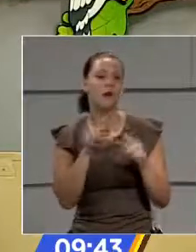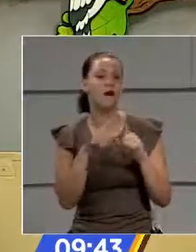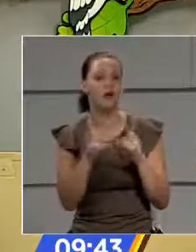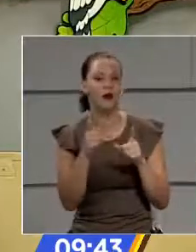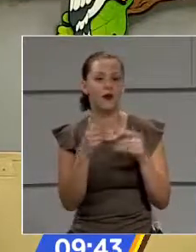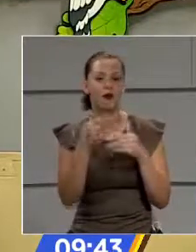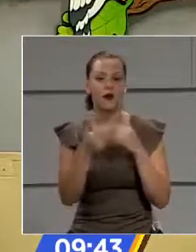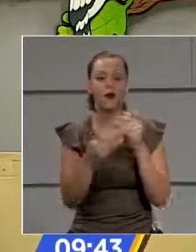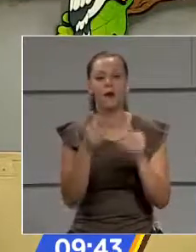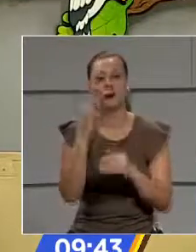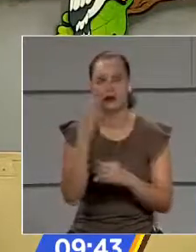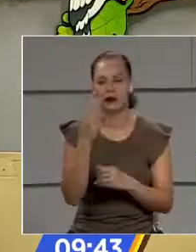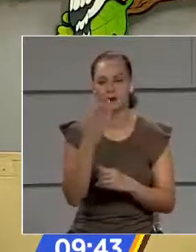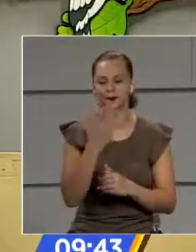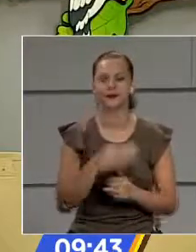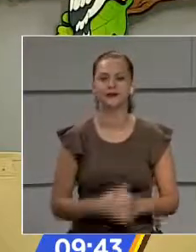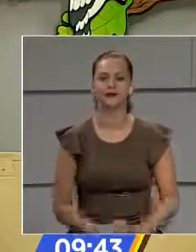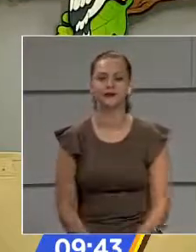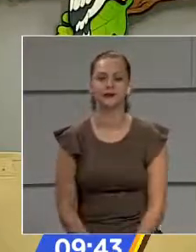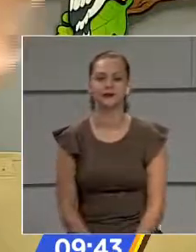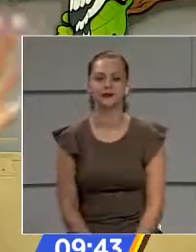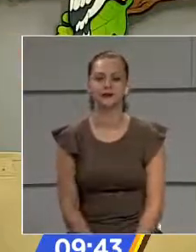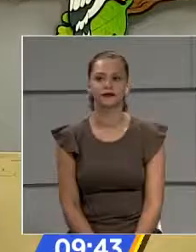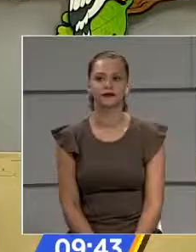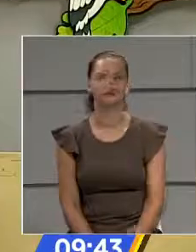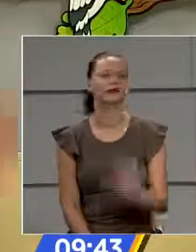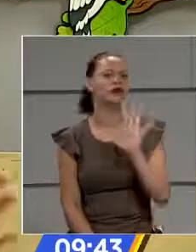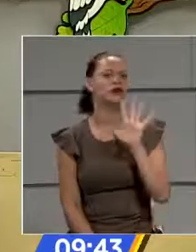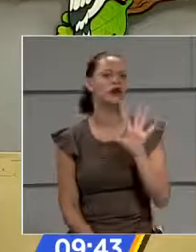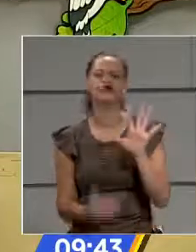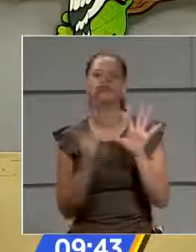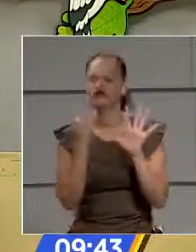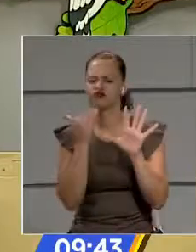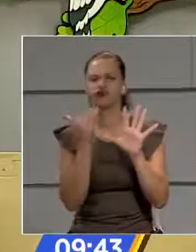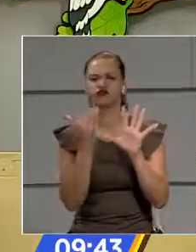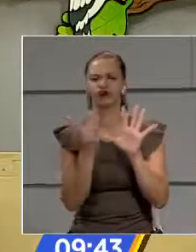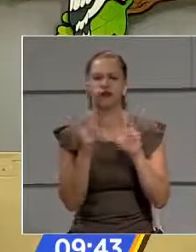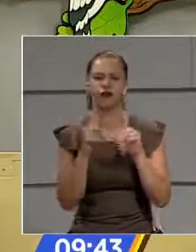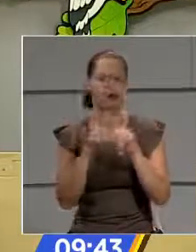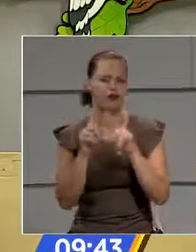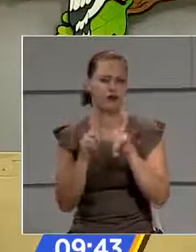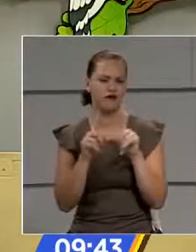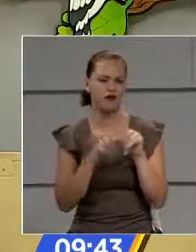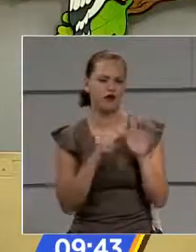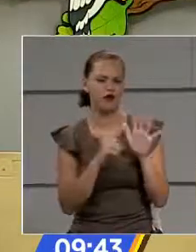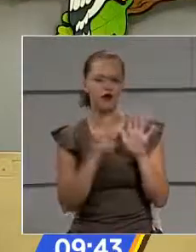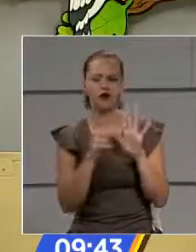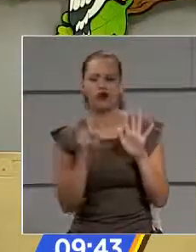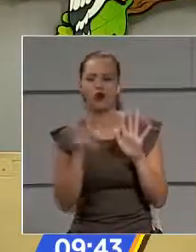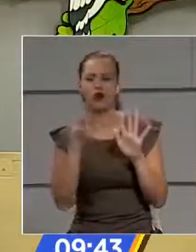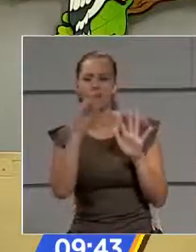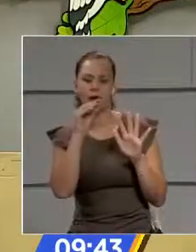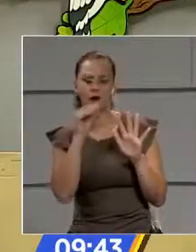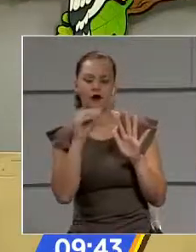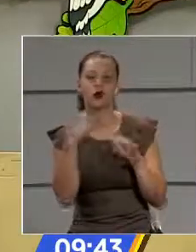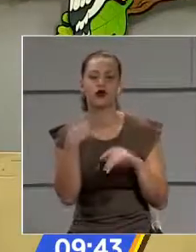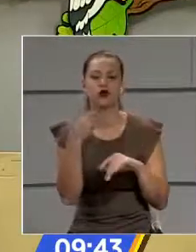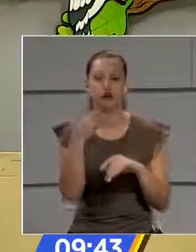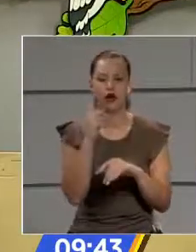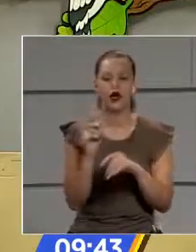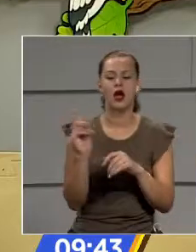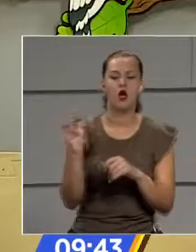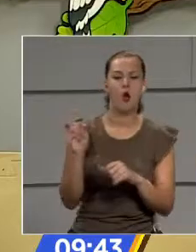a ir viéndola. Son 5, es sencillo. Son 5 diferencias de los 2 gatitos. Yo ya había visto, bueno, la cola y